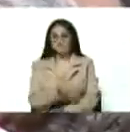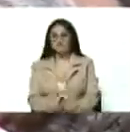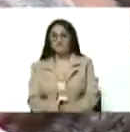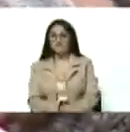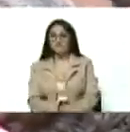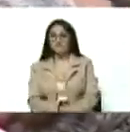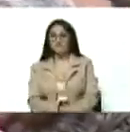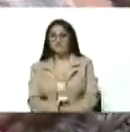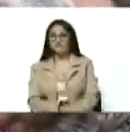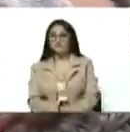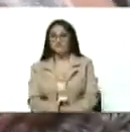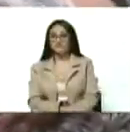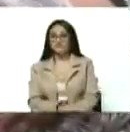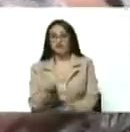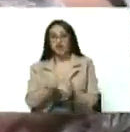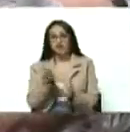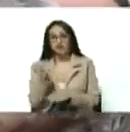¿Dónde está?